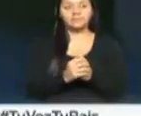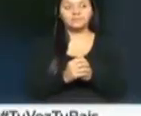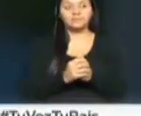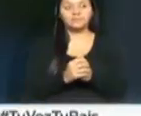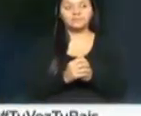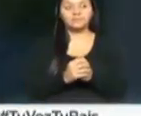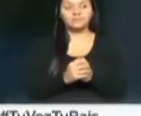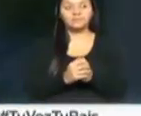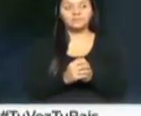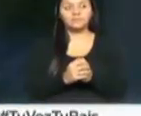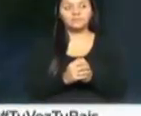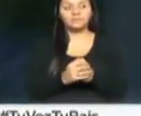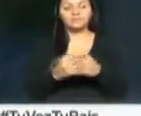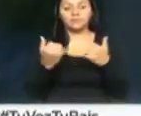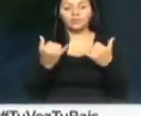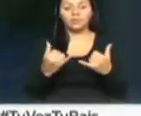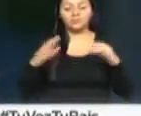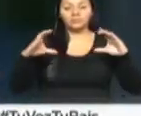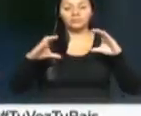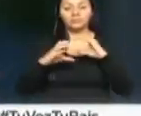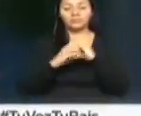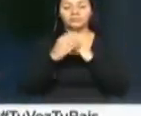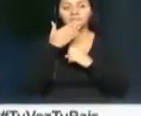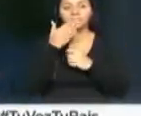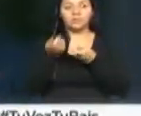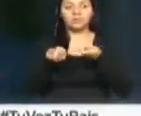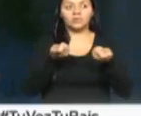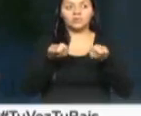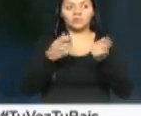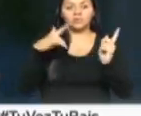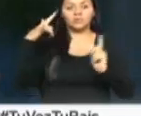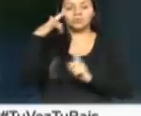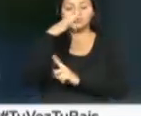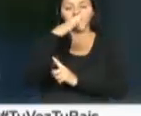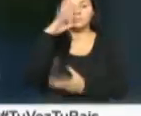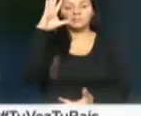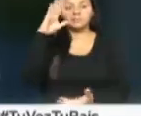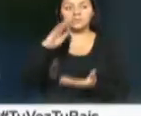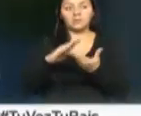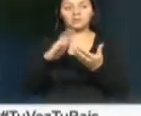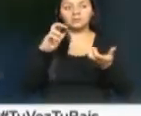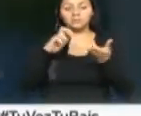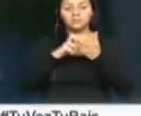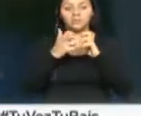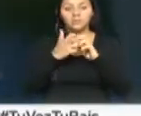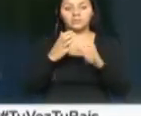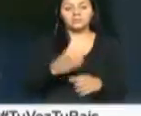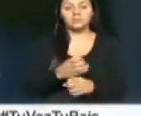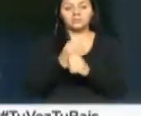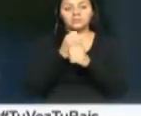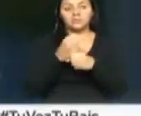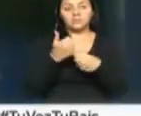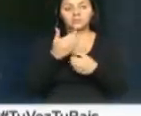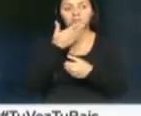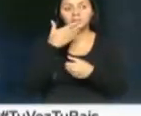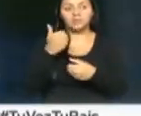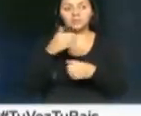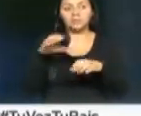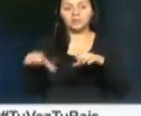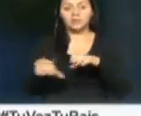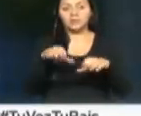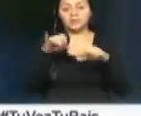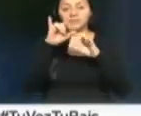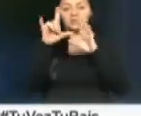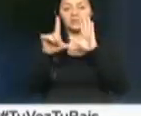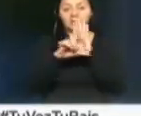hemos optimizado el control de nuestro espacio aéreo, reduciendo las amenazas a la seguridad, actividades